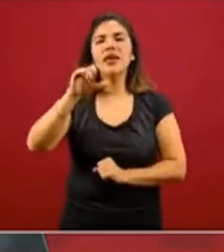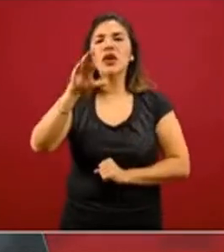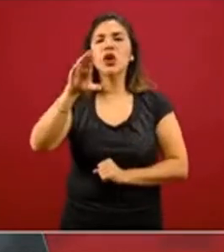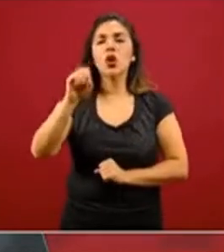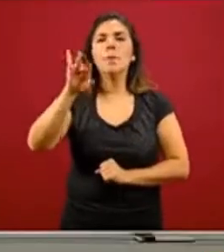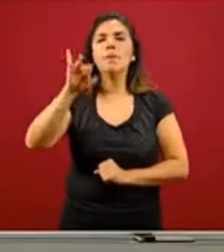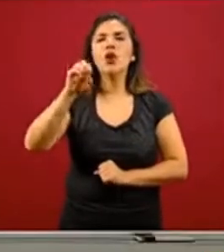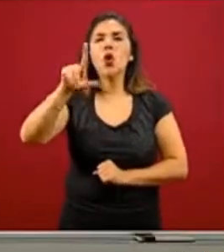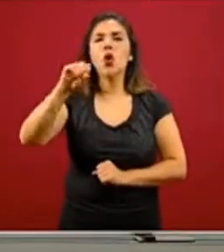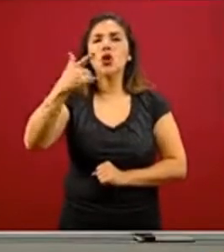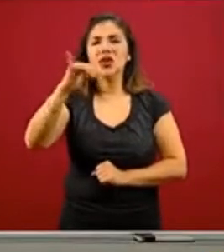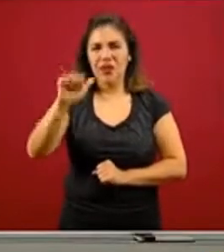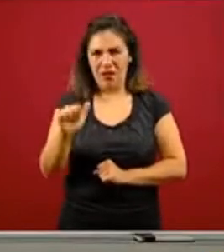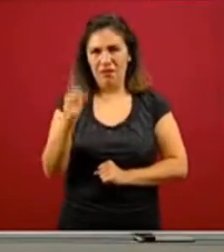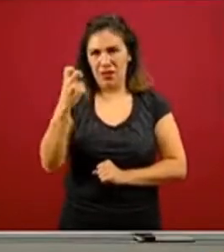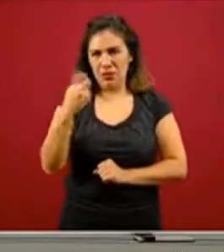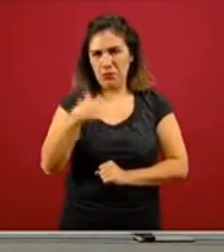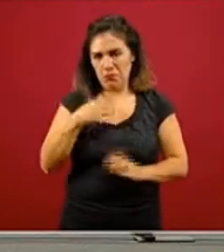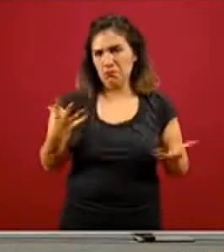e Infectología.